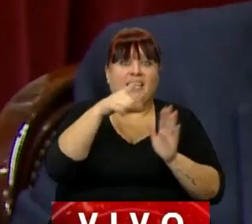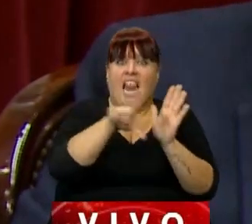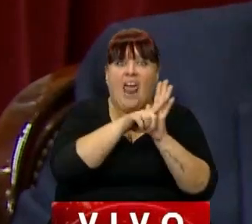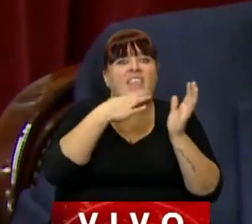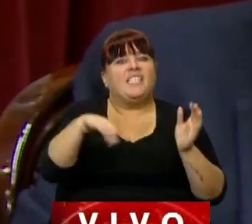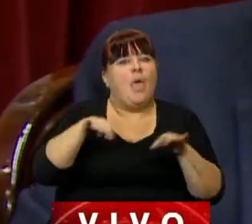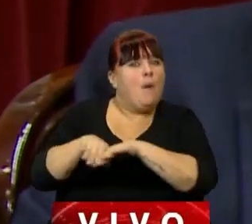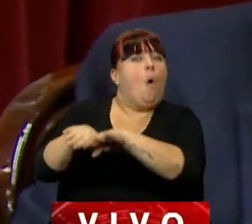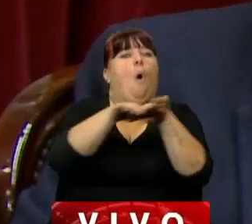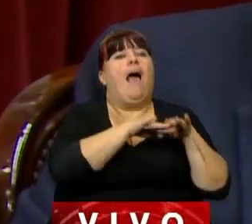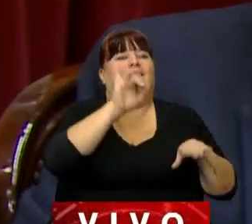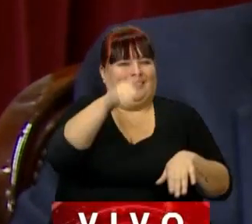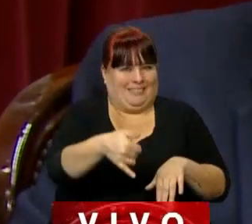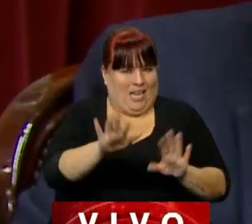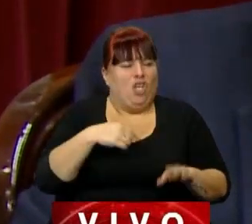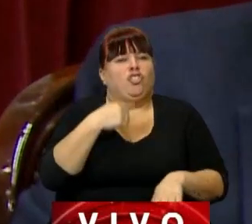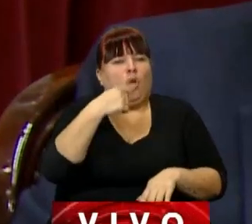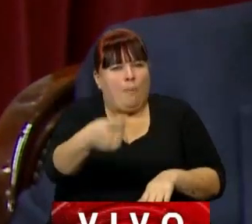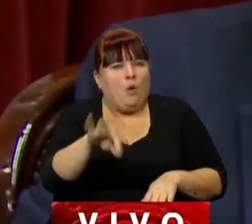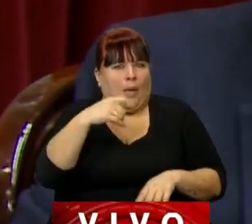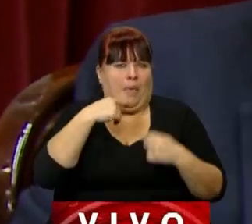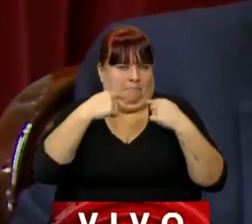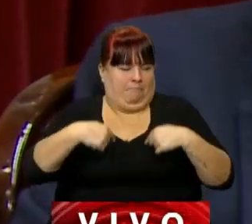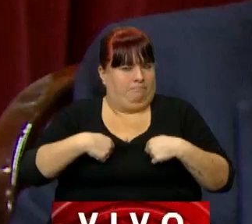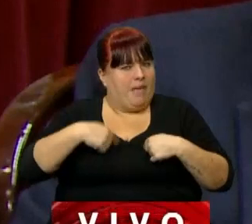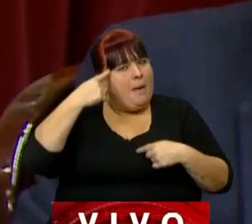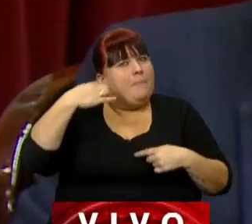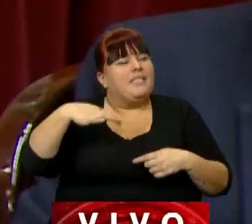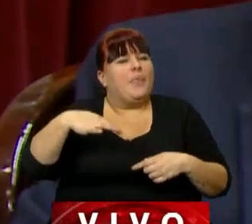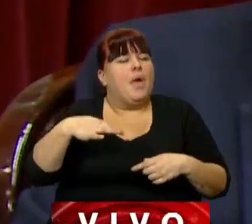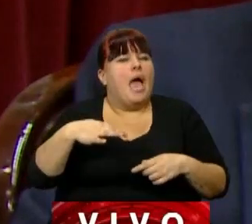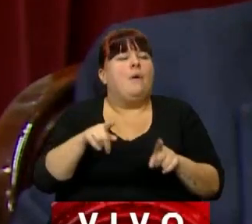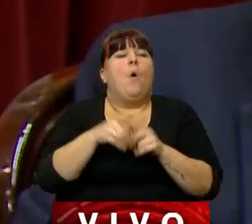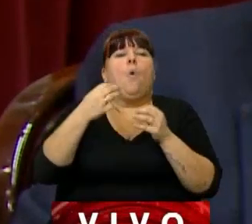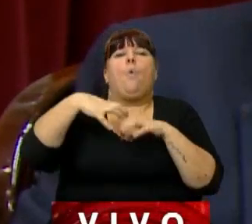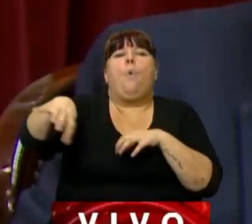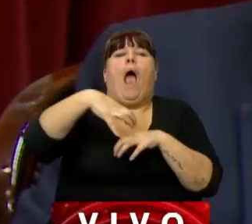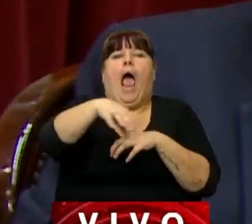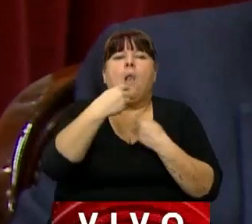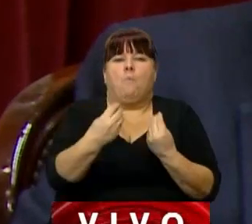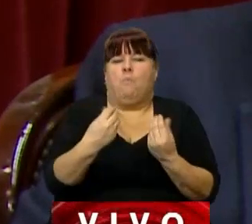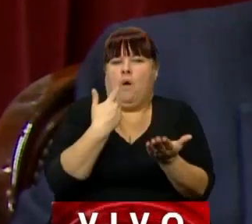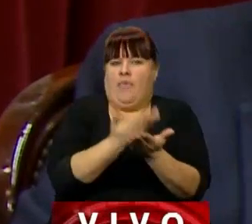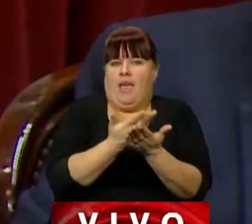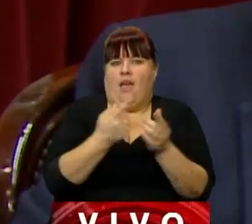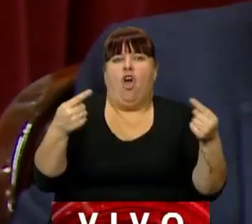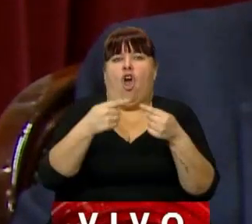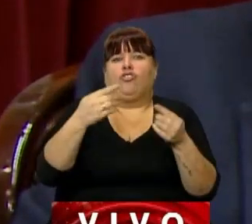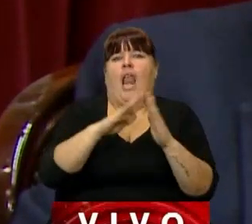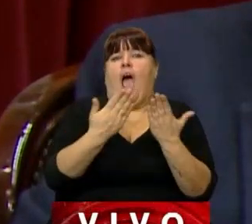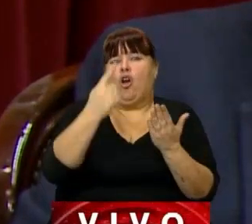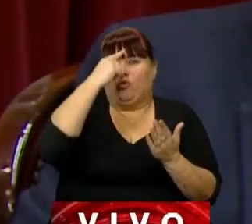normas. Yo pregunto, y debemos preguntarnos también, ¿qué sector podrá plantear la inconstitucionalidad de esta